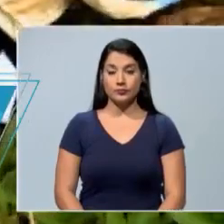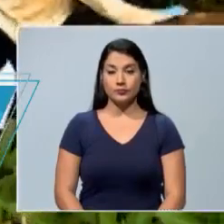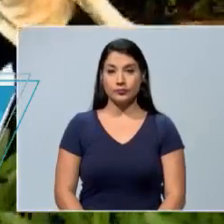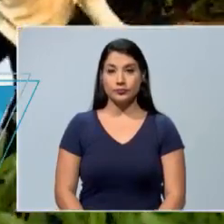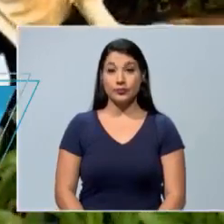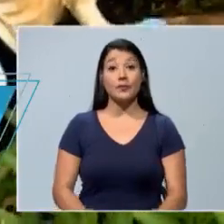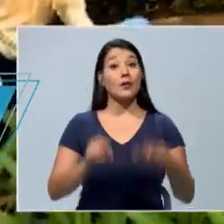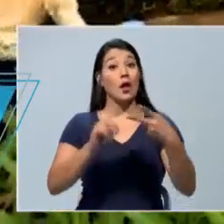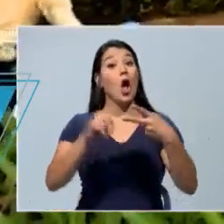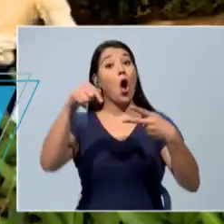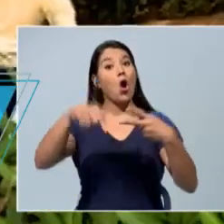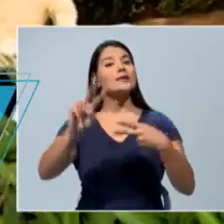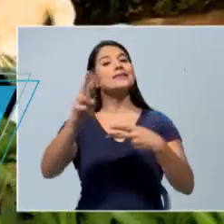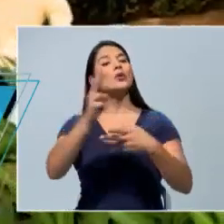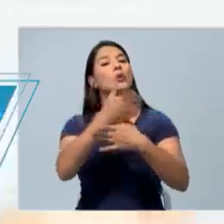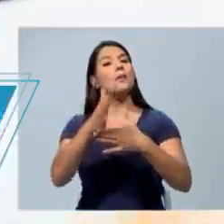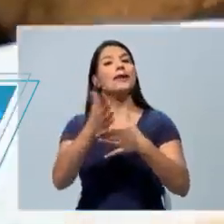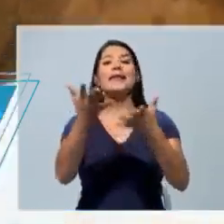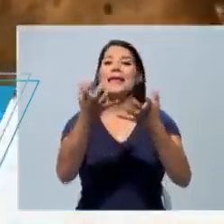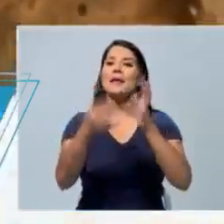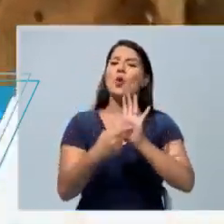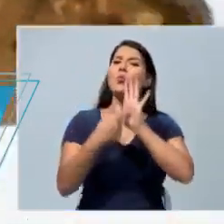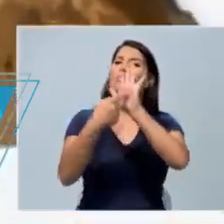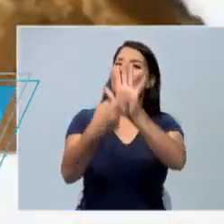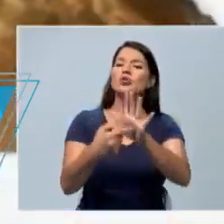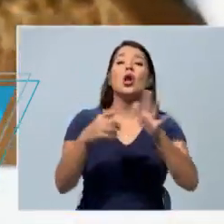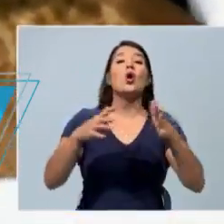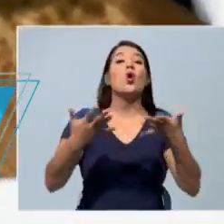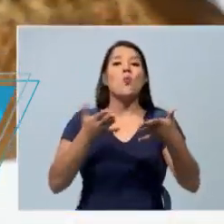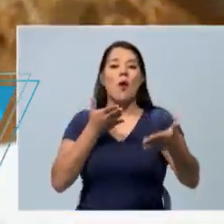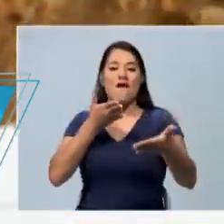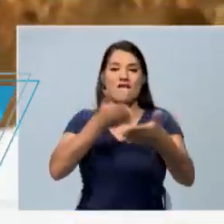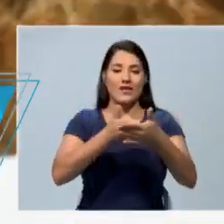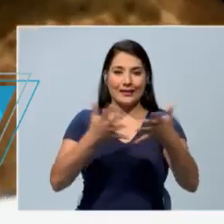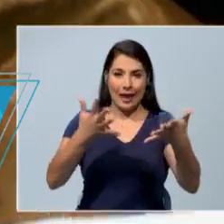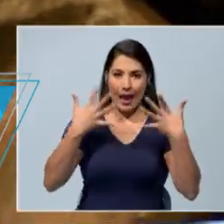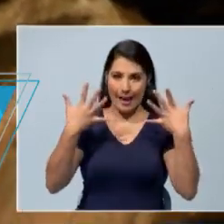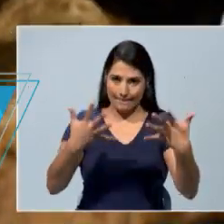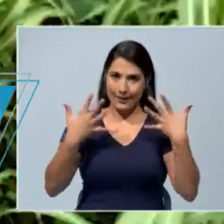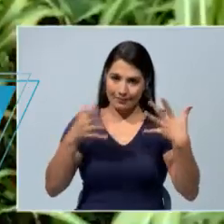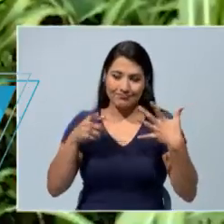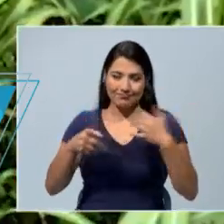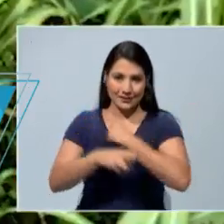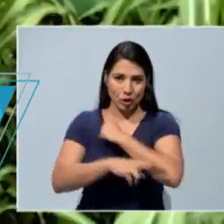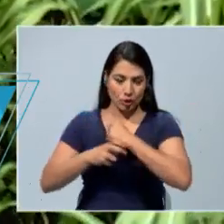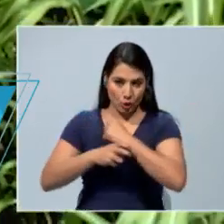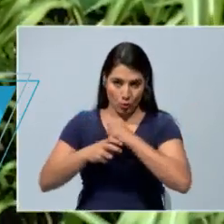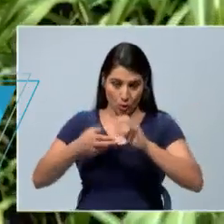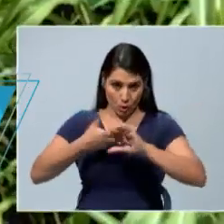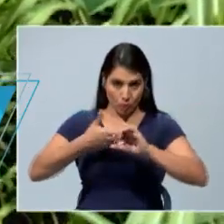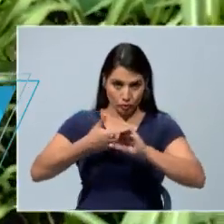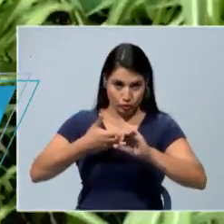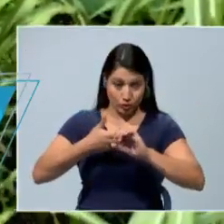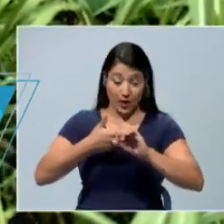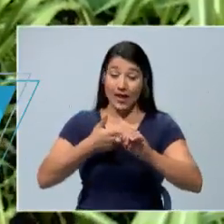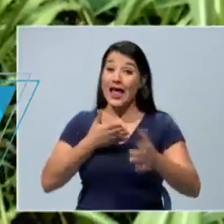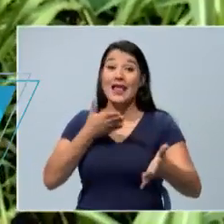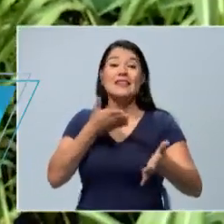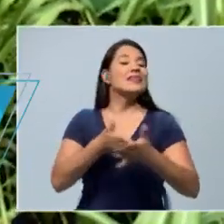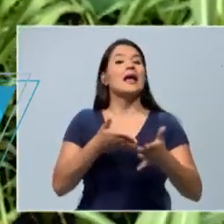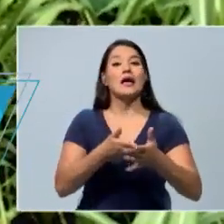En esta segunda entrega le mostraremos el enorme daño ambiental que estos robos de combustible causan, los daños directos que provocan a